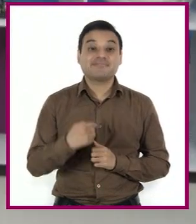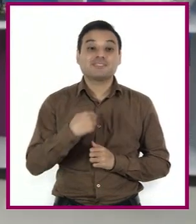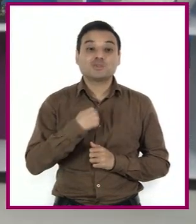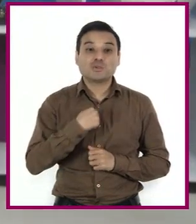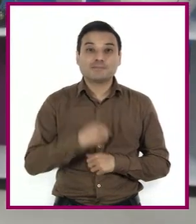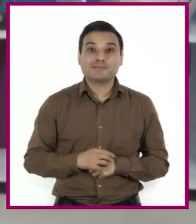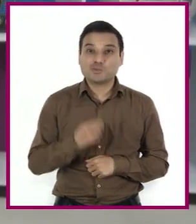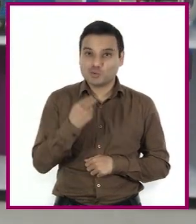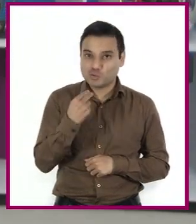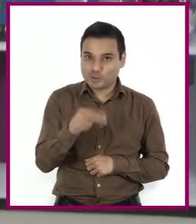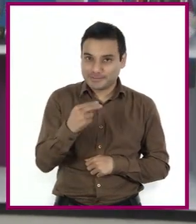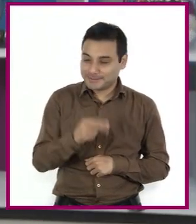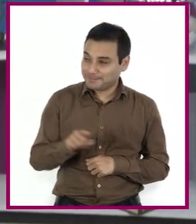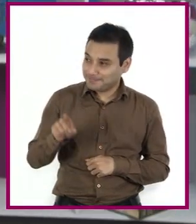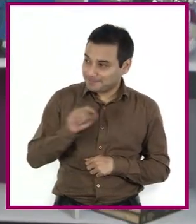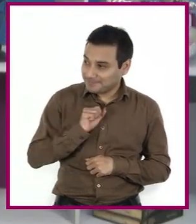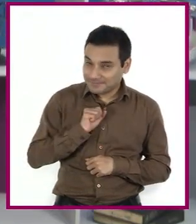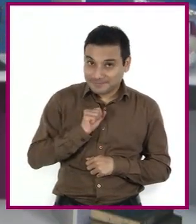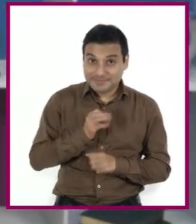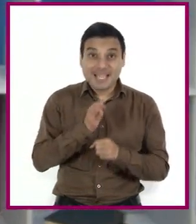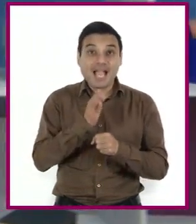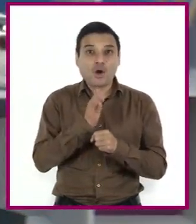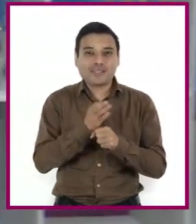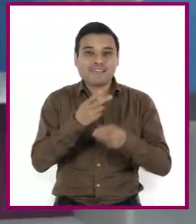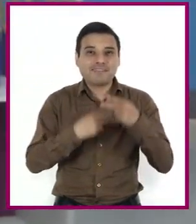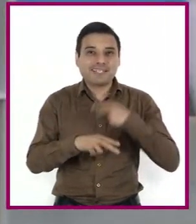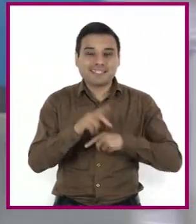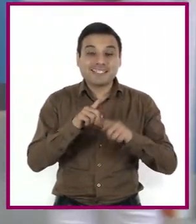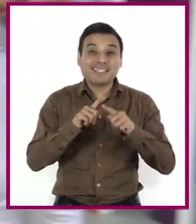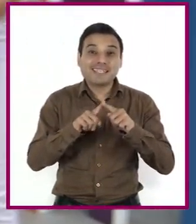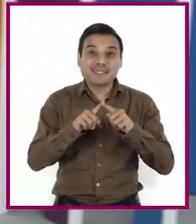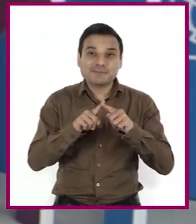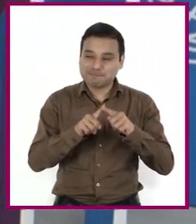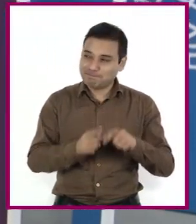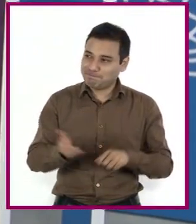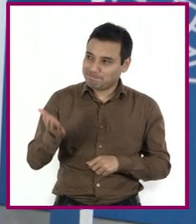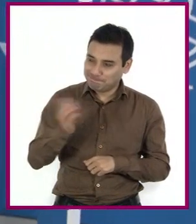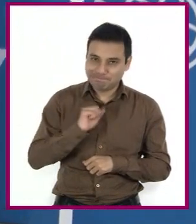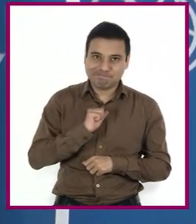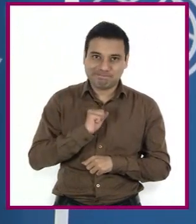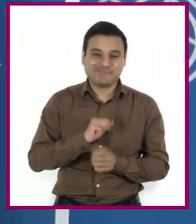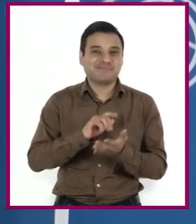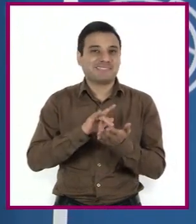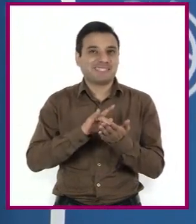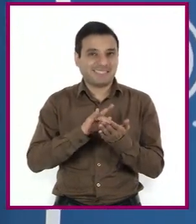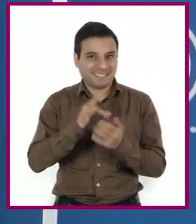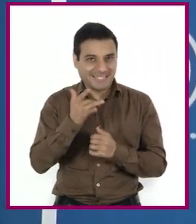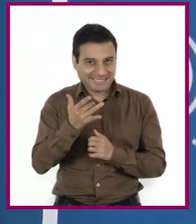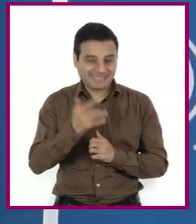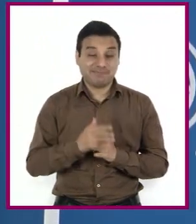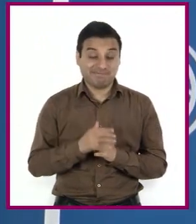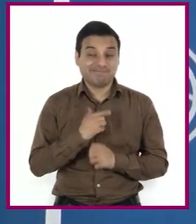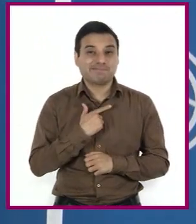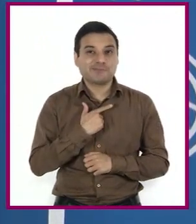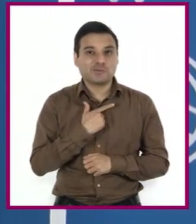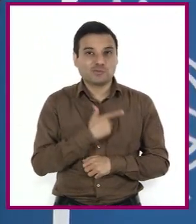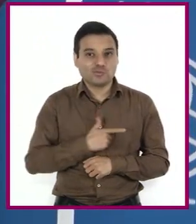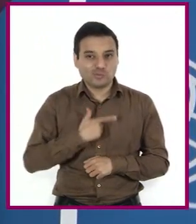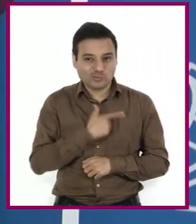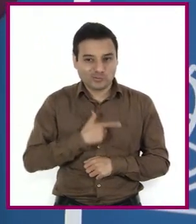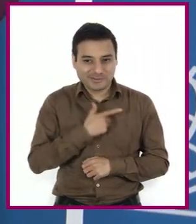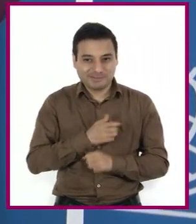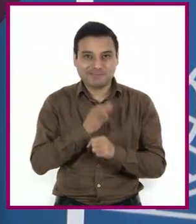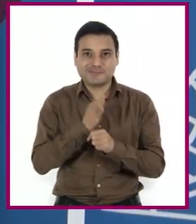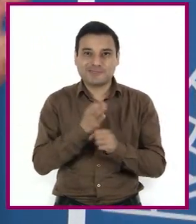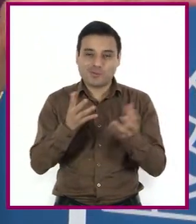Graciela Fragoso Ornelas y en esta ocasión me acompaña Nadia Jiménez. Gracias, maestra. Me da gusto estar nuevamente con ustedes